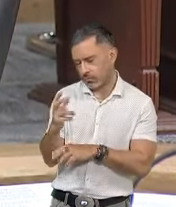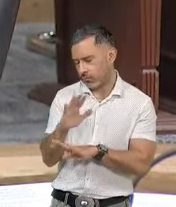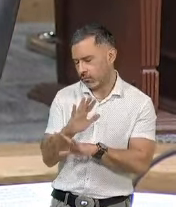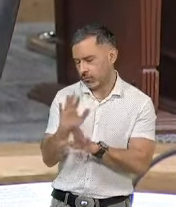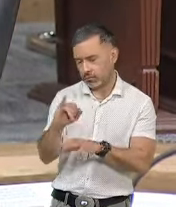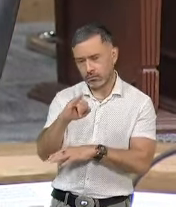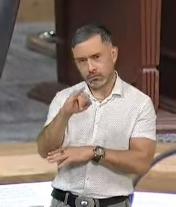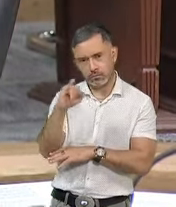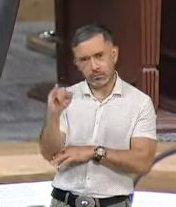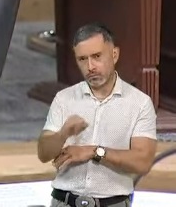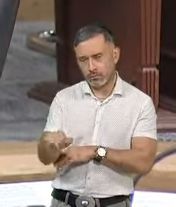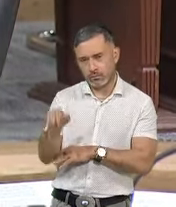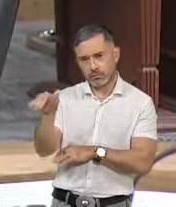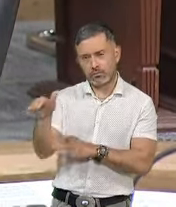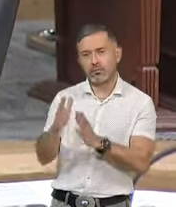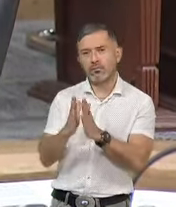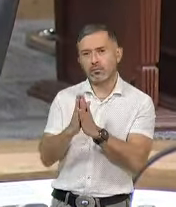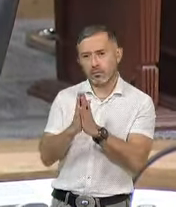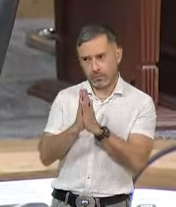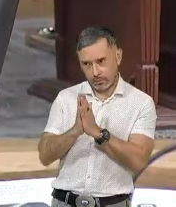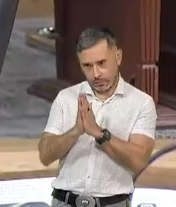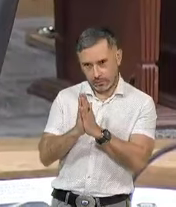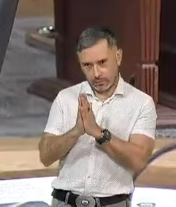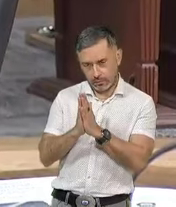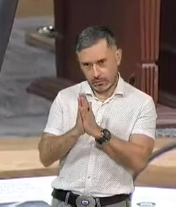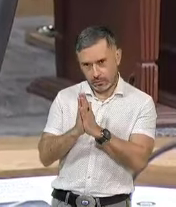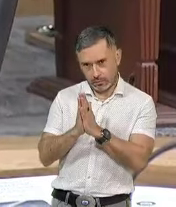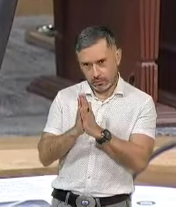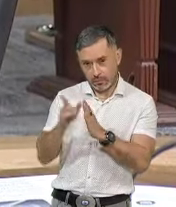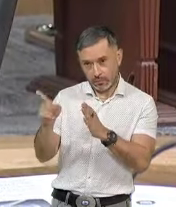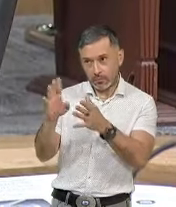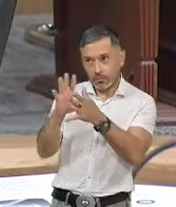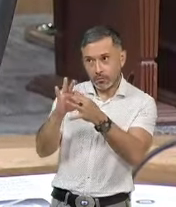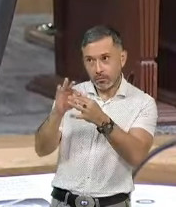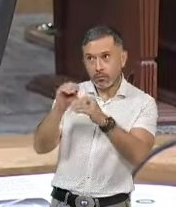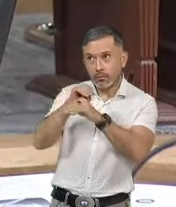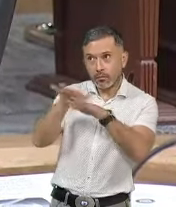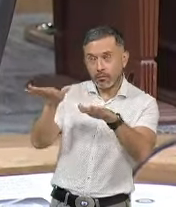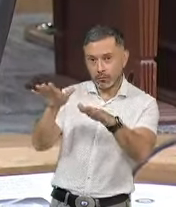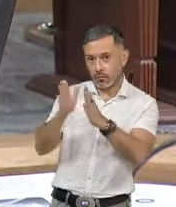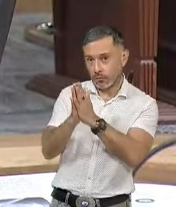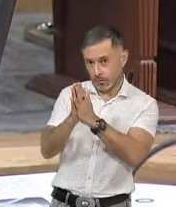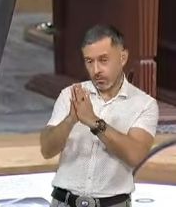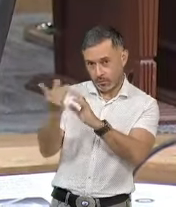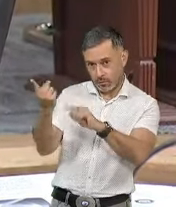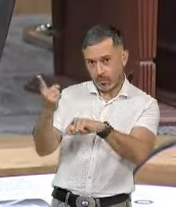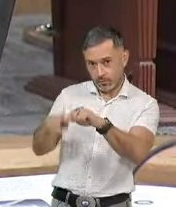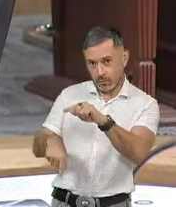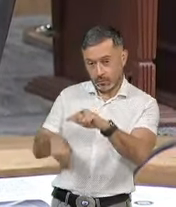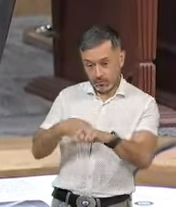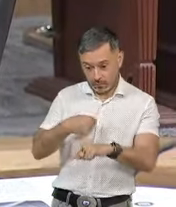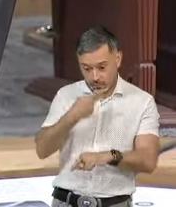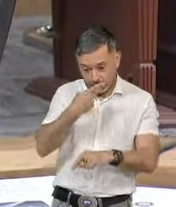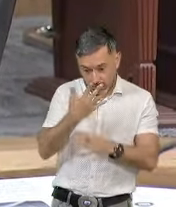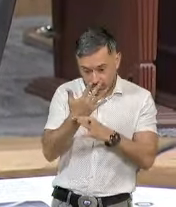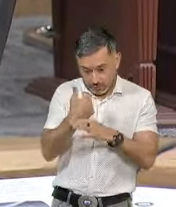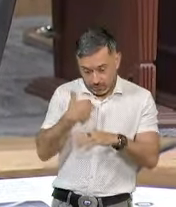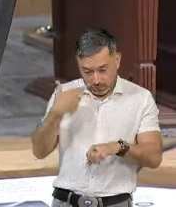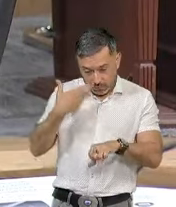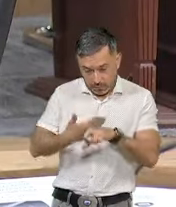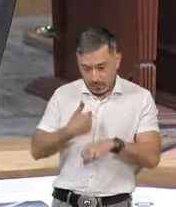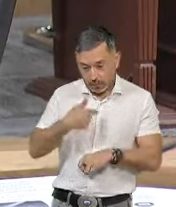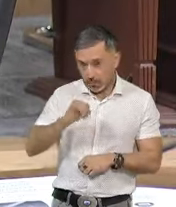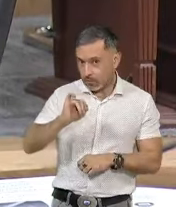pido que entonces retire estas declaraciones porque yo me hago responsable de lo que yo digo soy muy